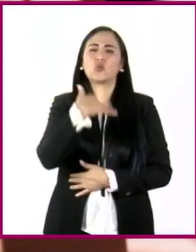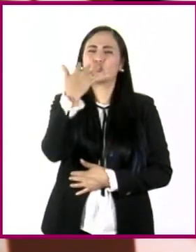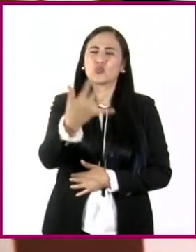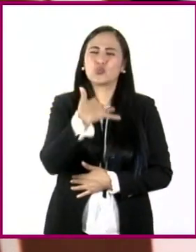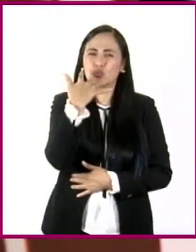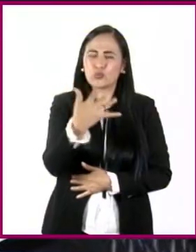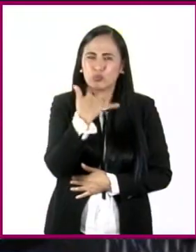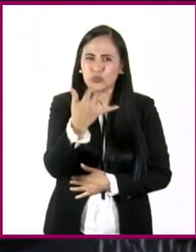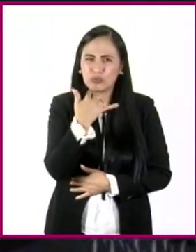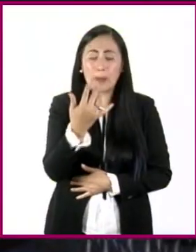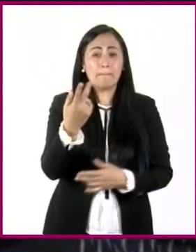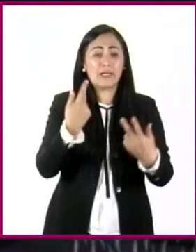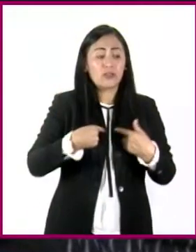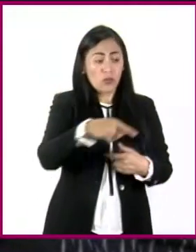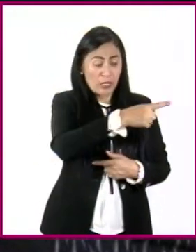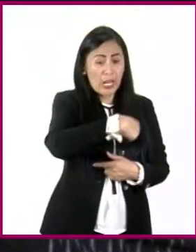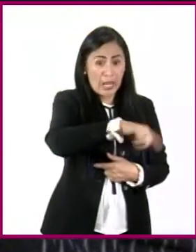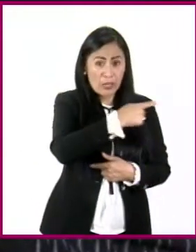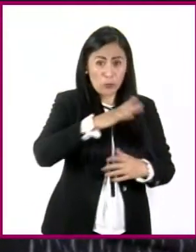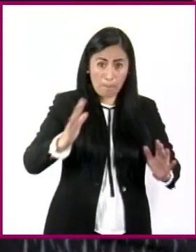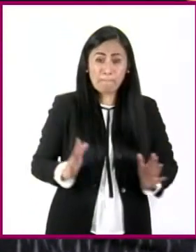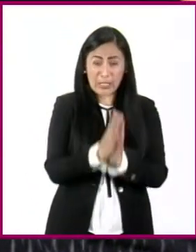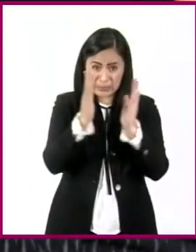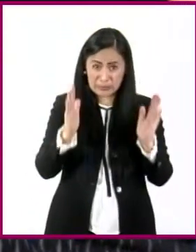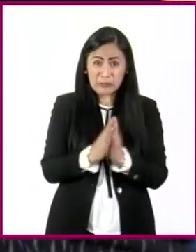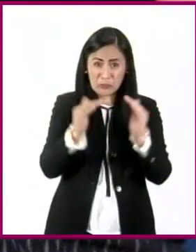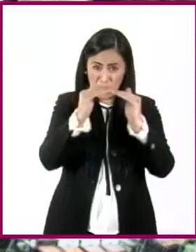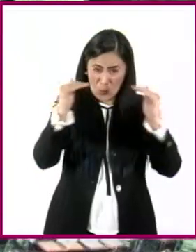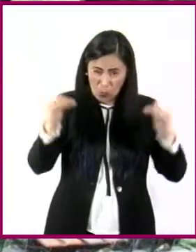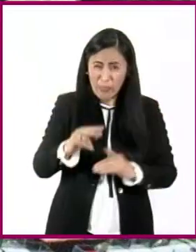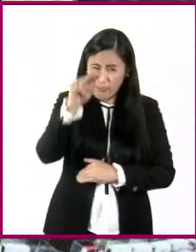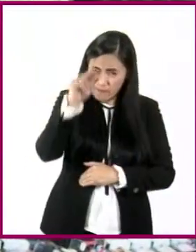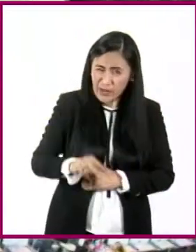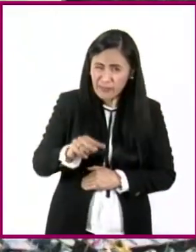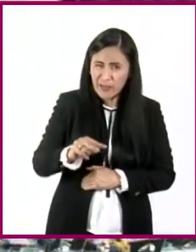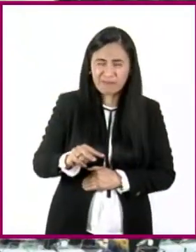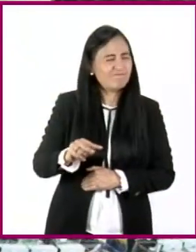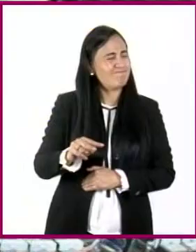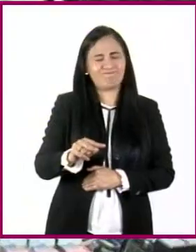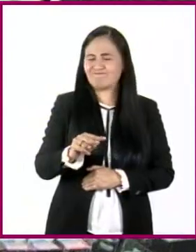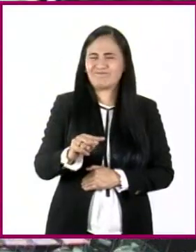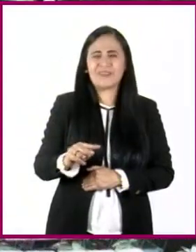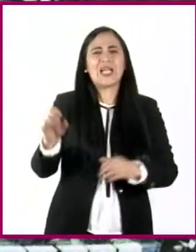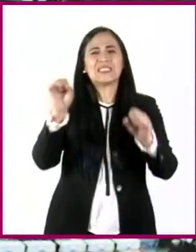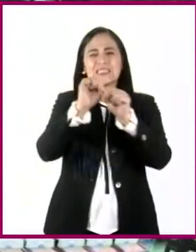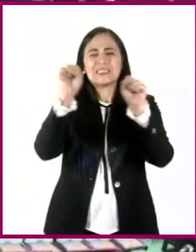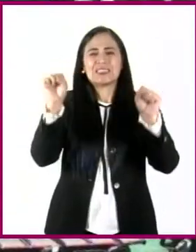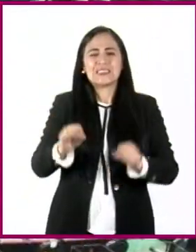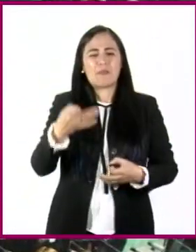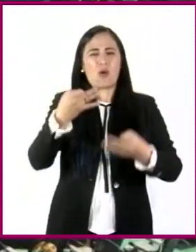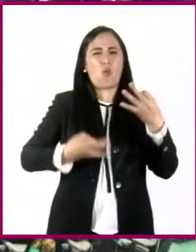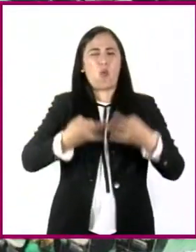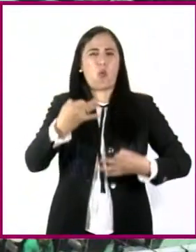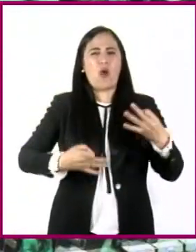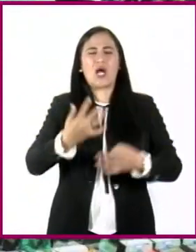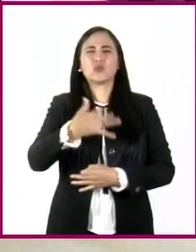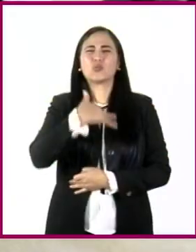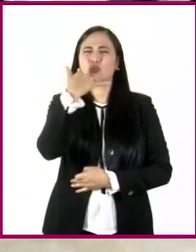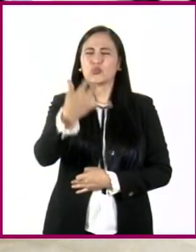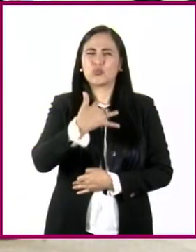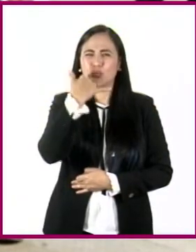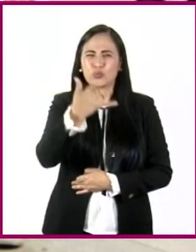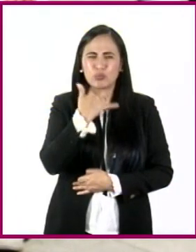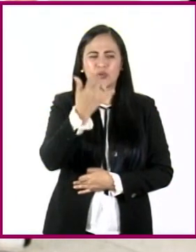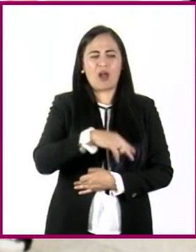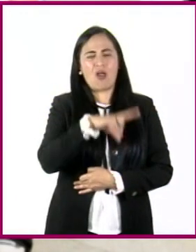derecho fundamental a la participación democrática, que la corrupción en el sistema judicial niega además